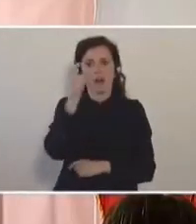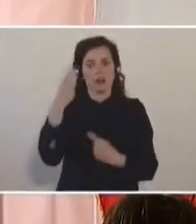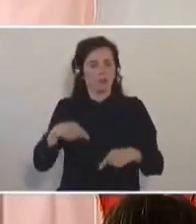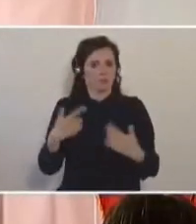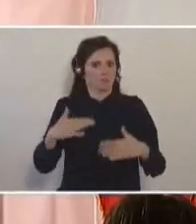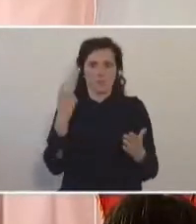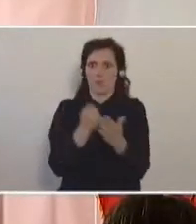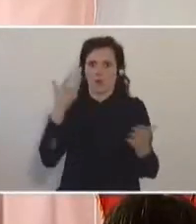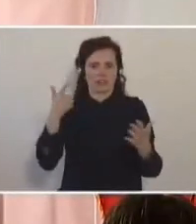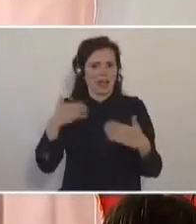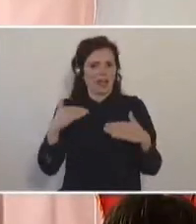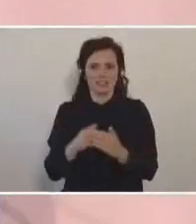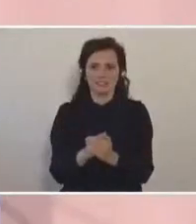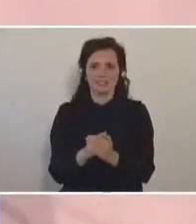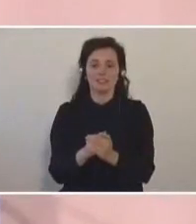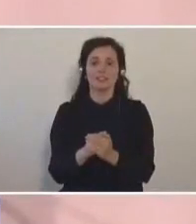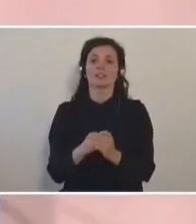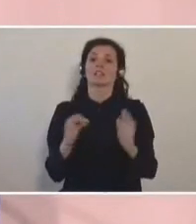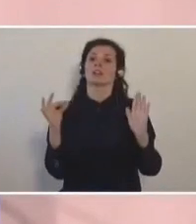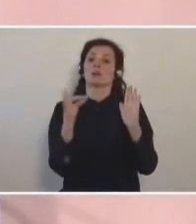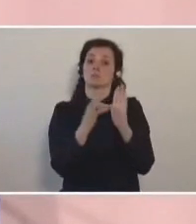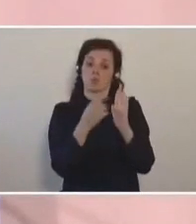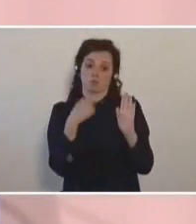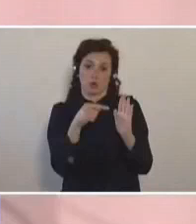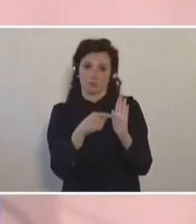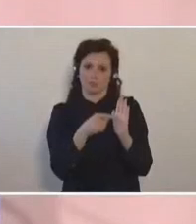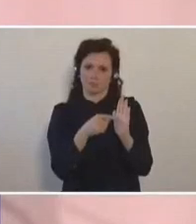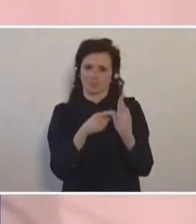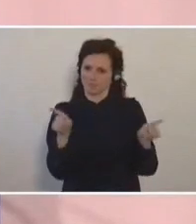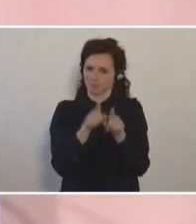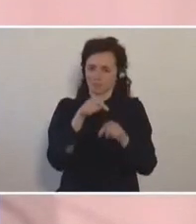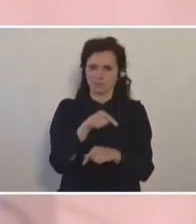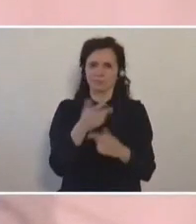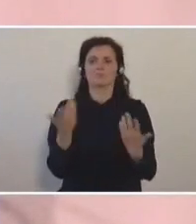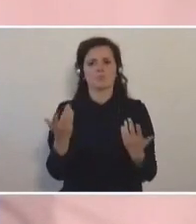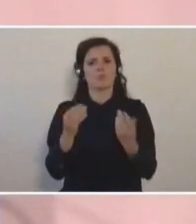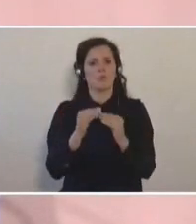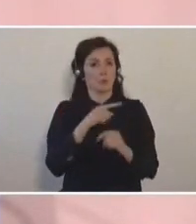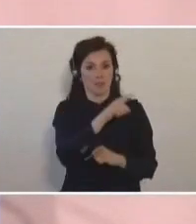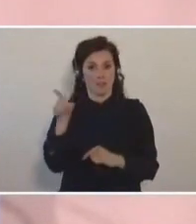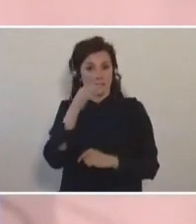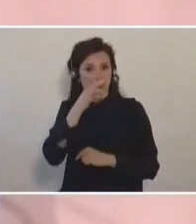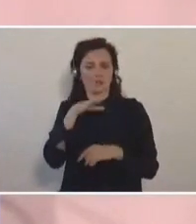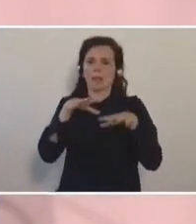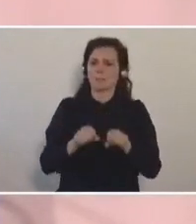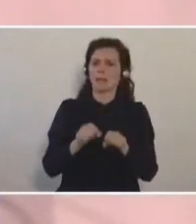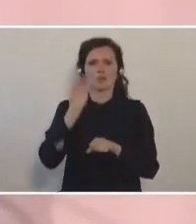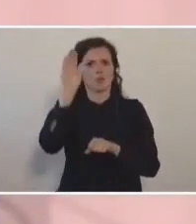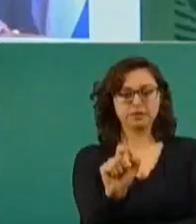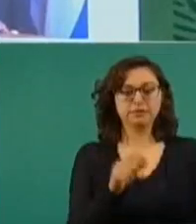de que acabe el año e impulsará una iniciativa dotada con 1.000 millones de euros para la producción de vacunas en África, que importa